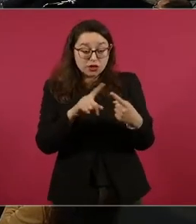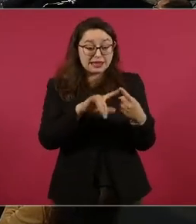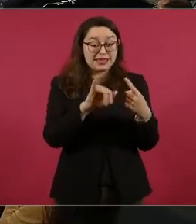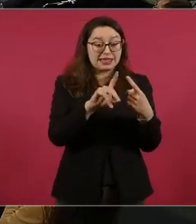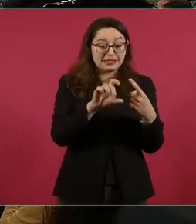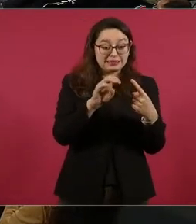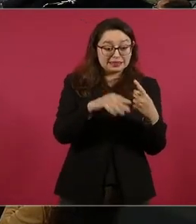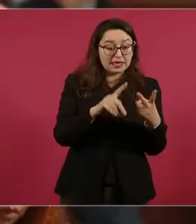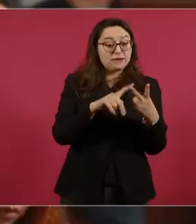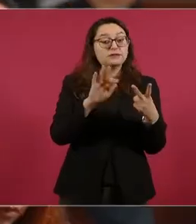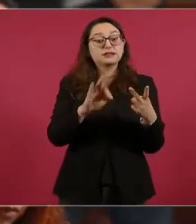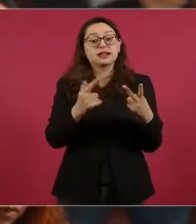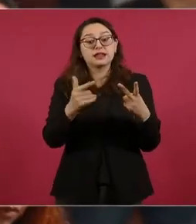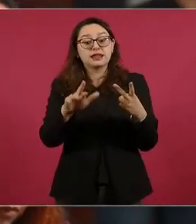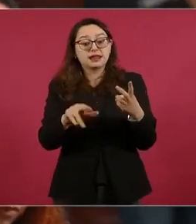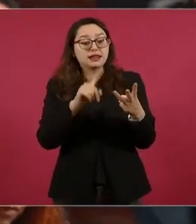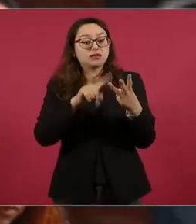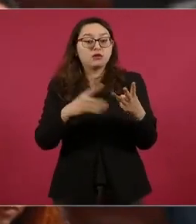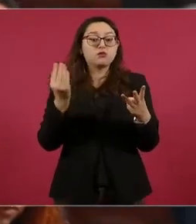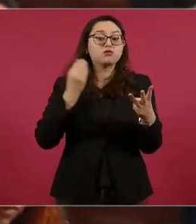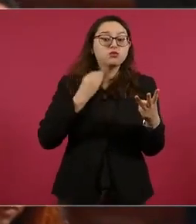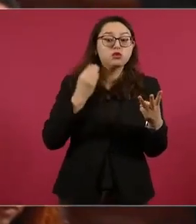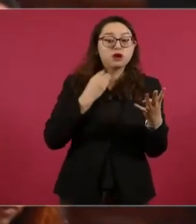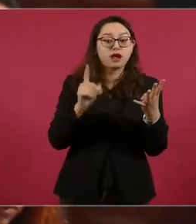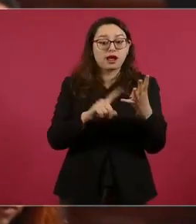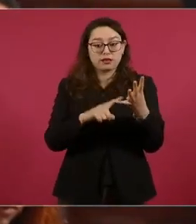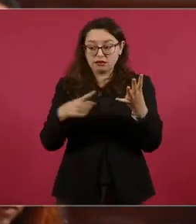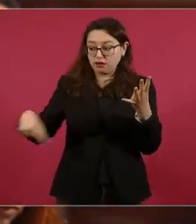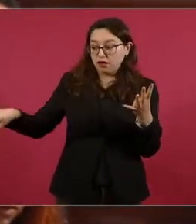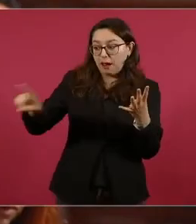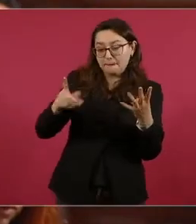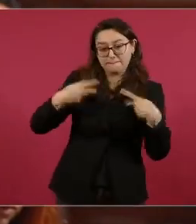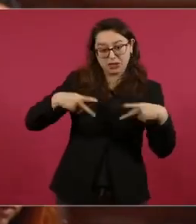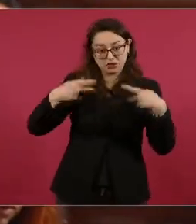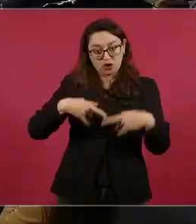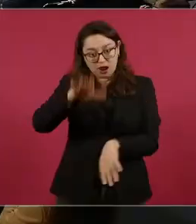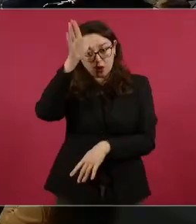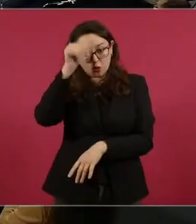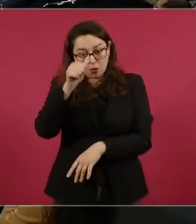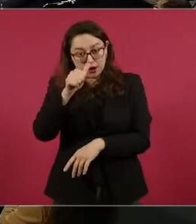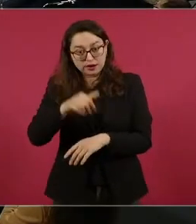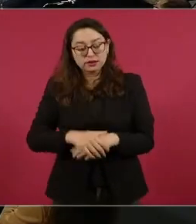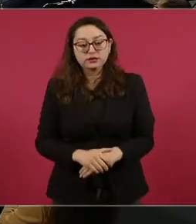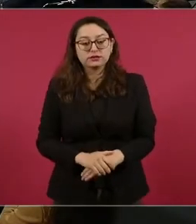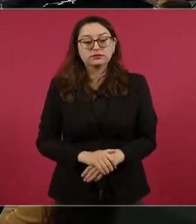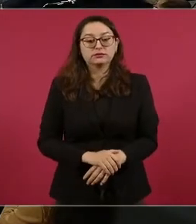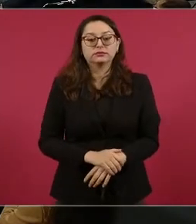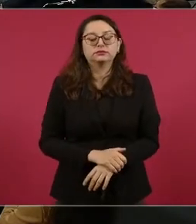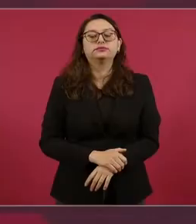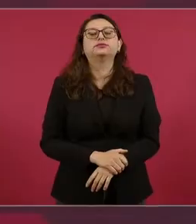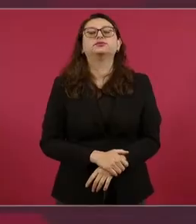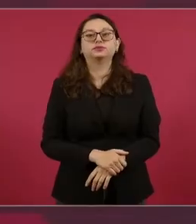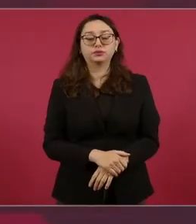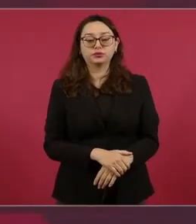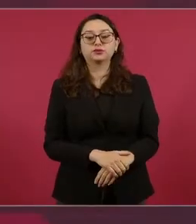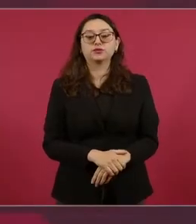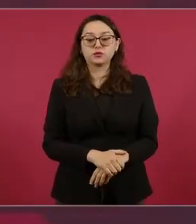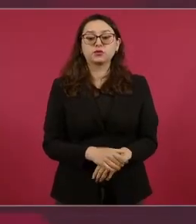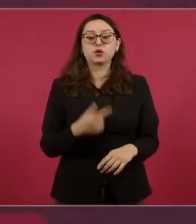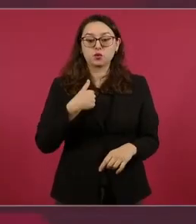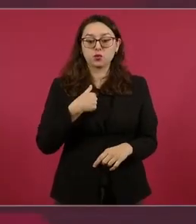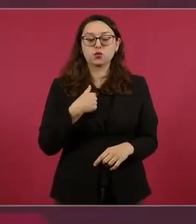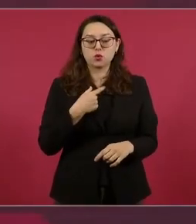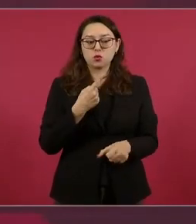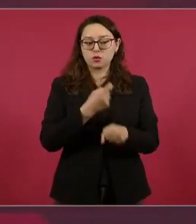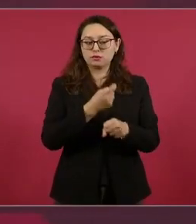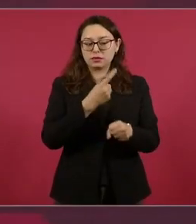fiscalía general de la república la consejería y los ahorradores para que ya lleguen a un buen término bueno primero con el indep sí que